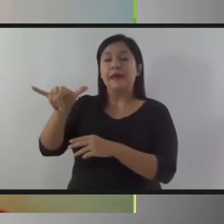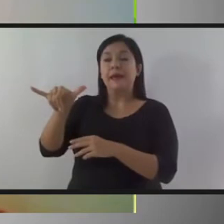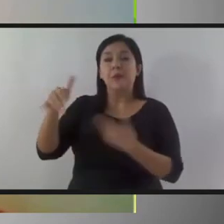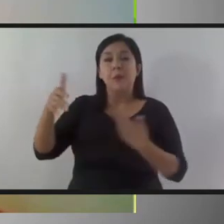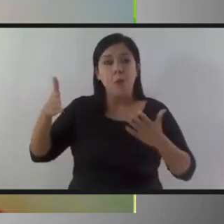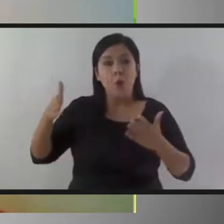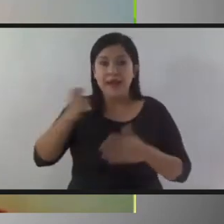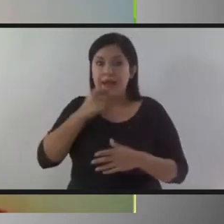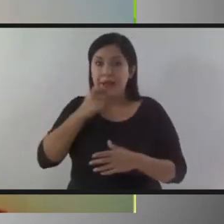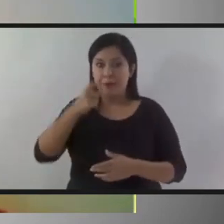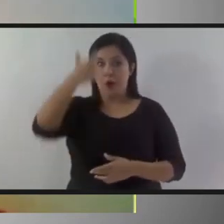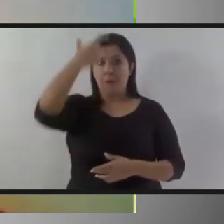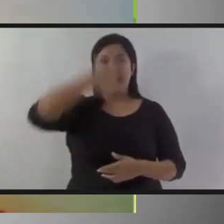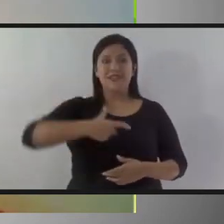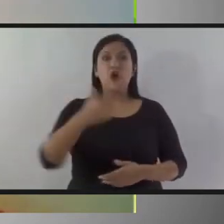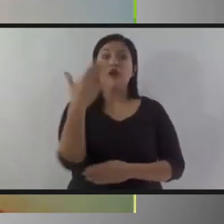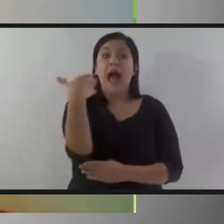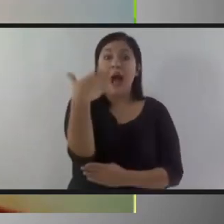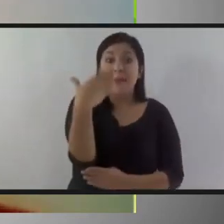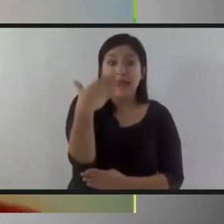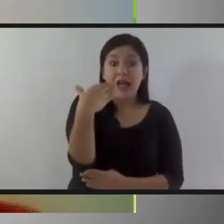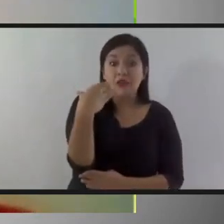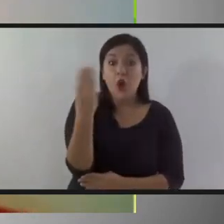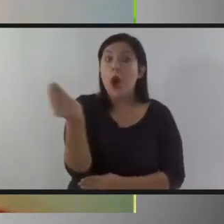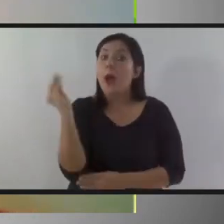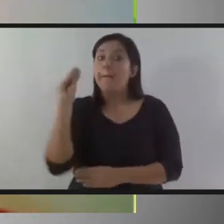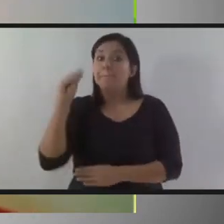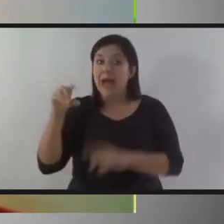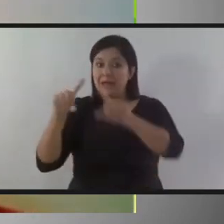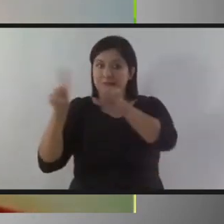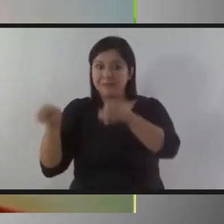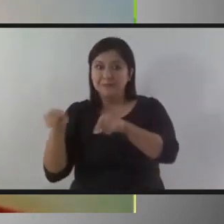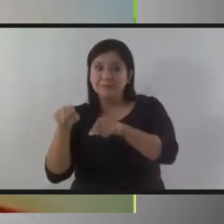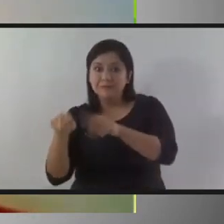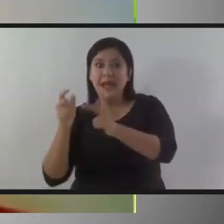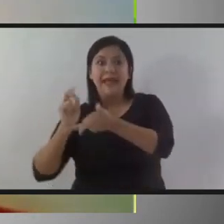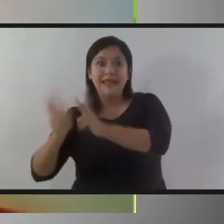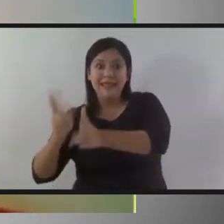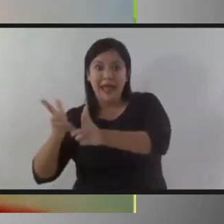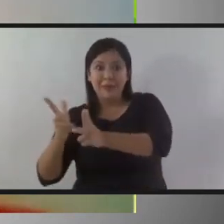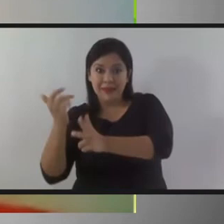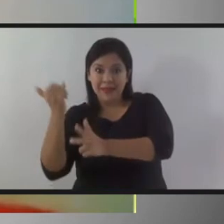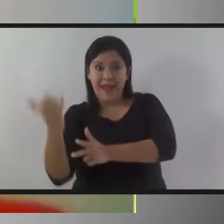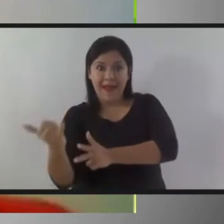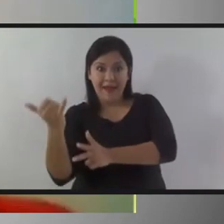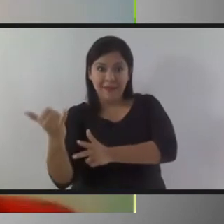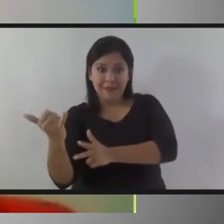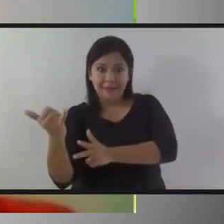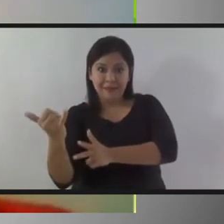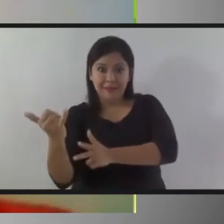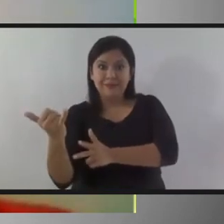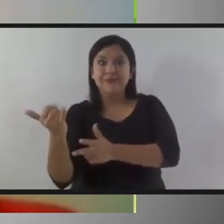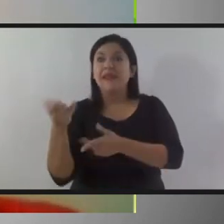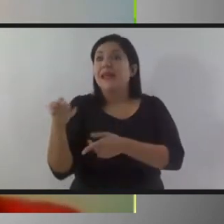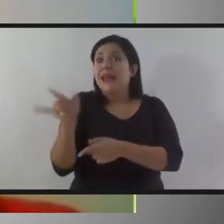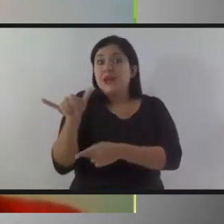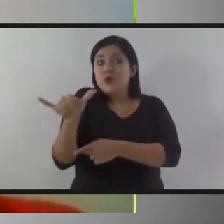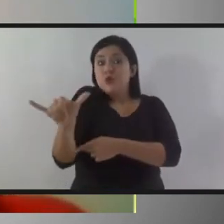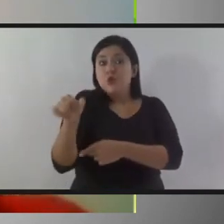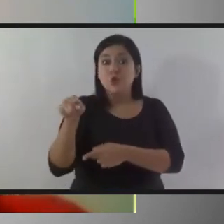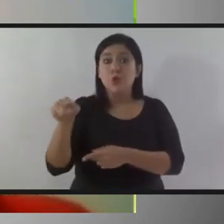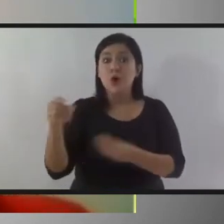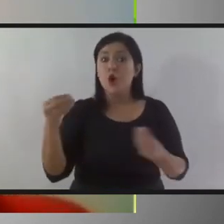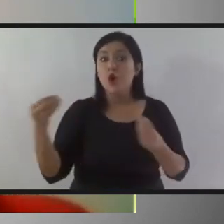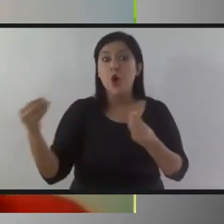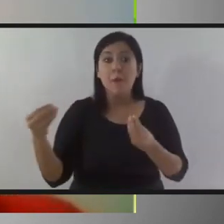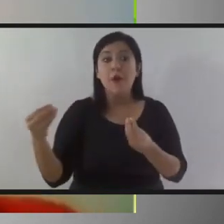esté hablando en este momento y la interpretación en LSA. Y para que todo esto sea posible en YouTube,